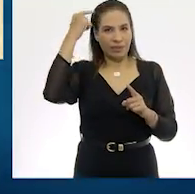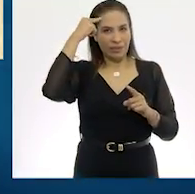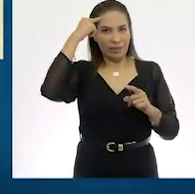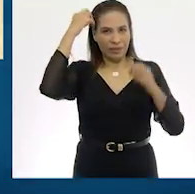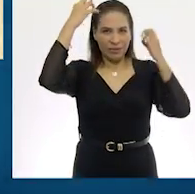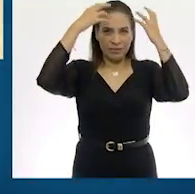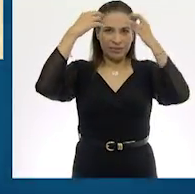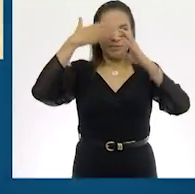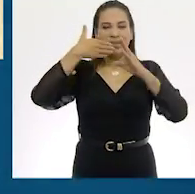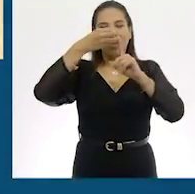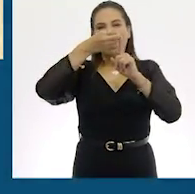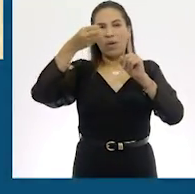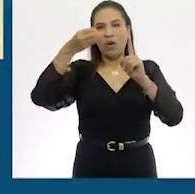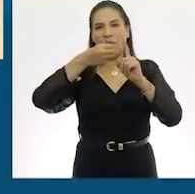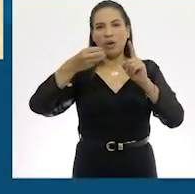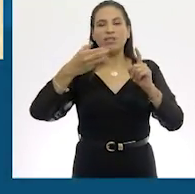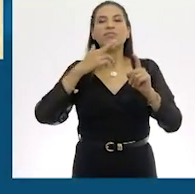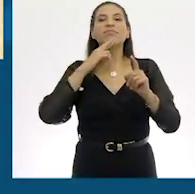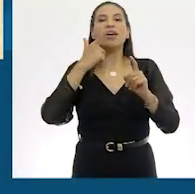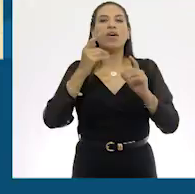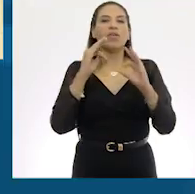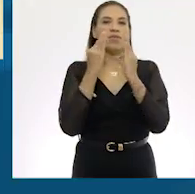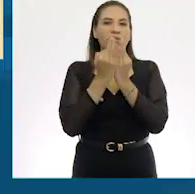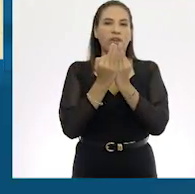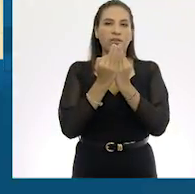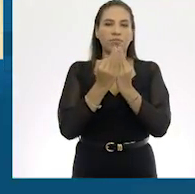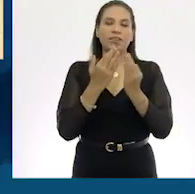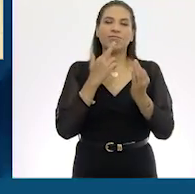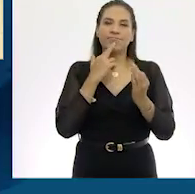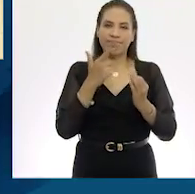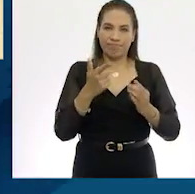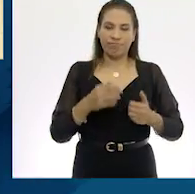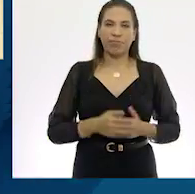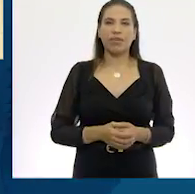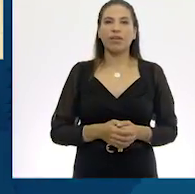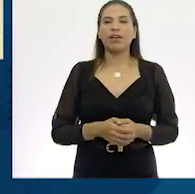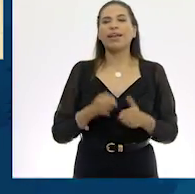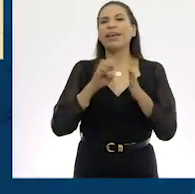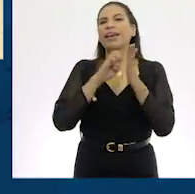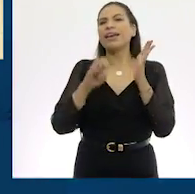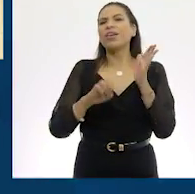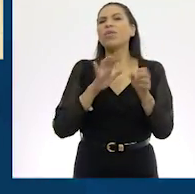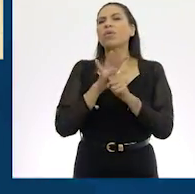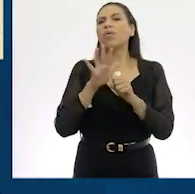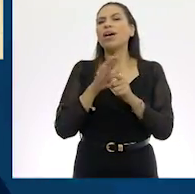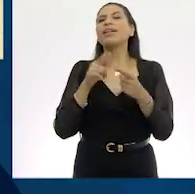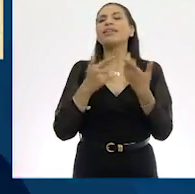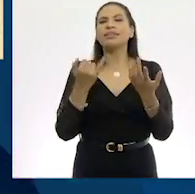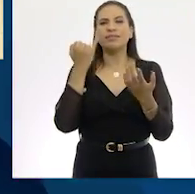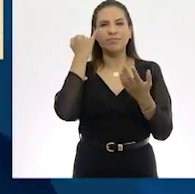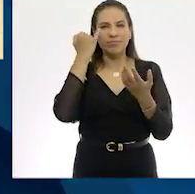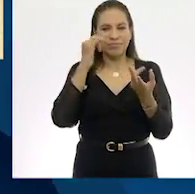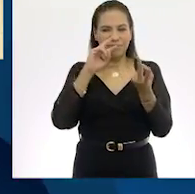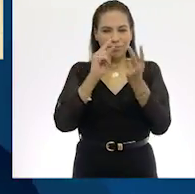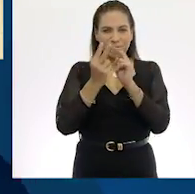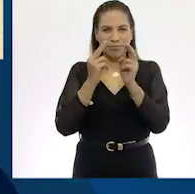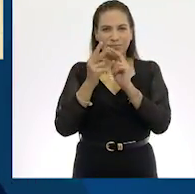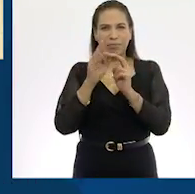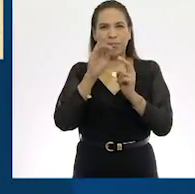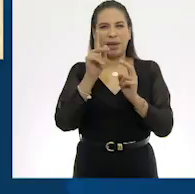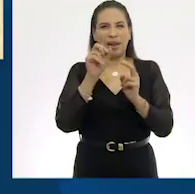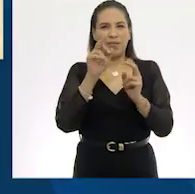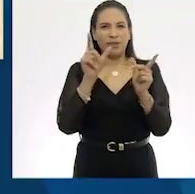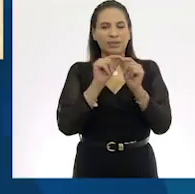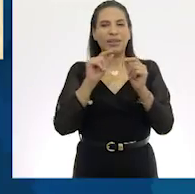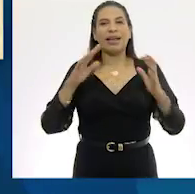orden y estudias de una manera más eficaz. Ejemplos de paráfrasis tenemos que dice: